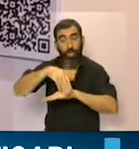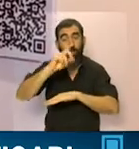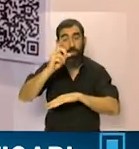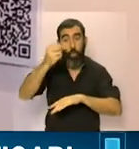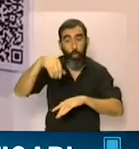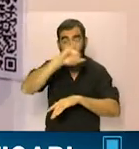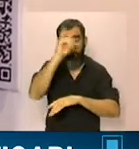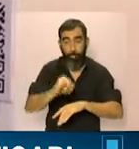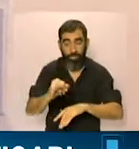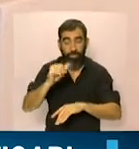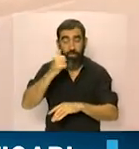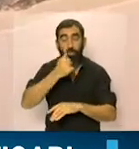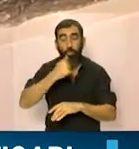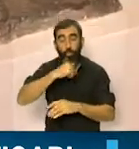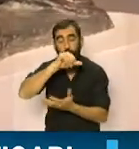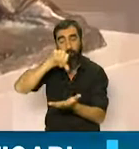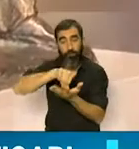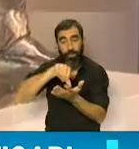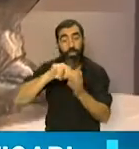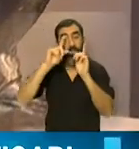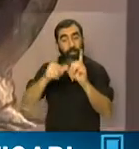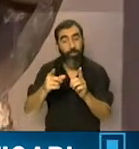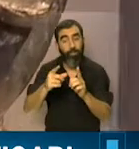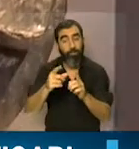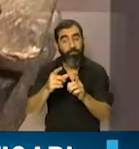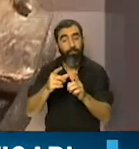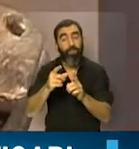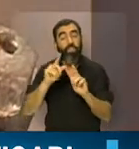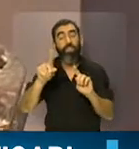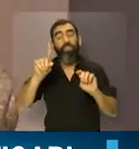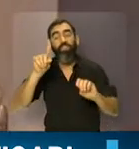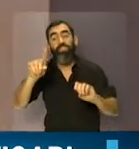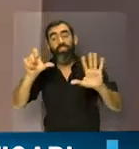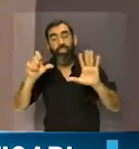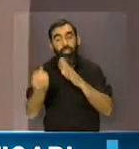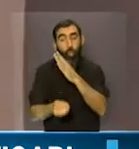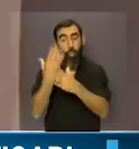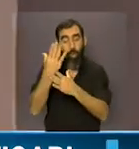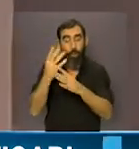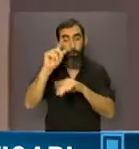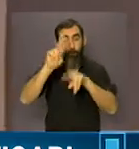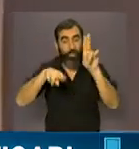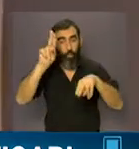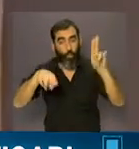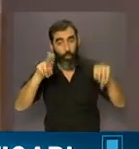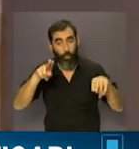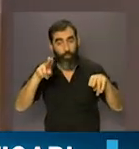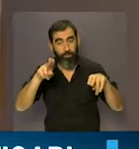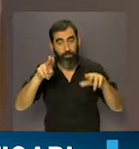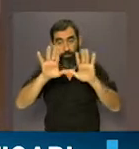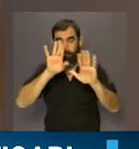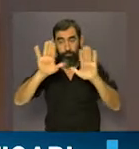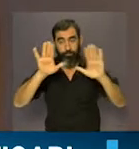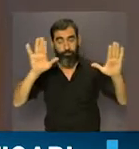en Ciudad Vieja, sino también que celebra la incorporación de 16 pinturas de Pedro Figari al acervo de